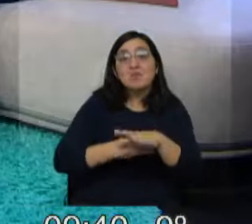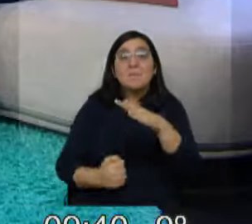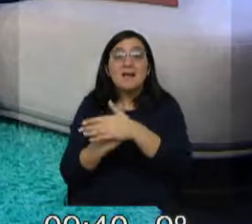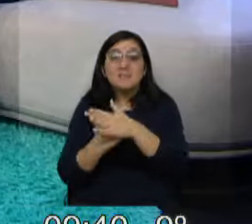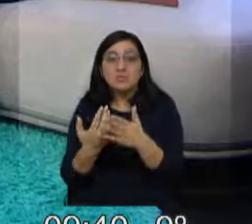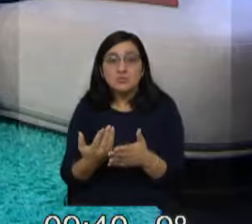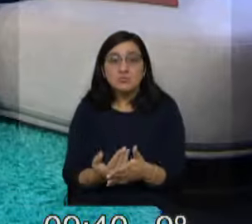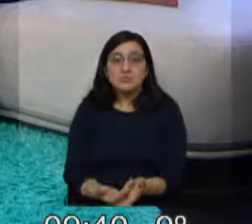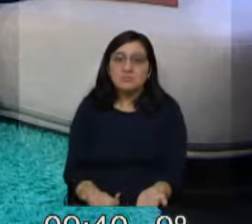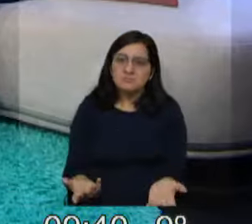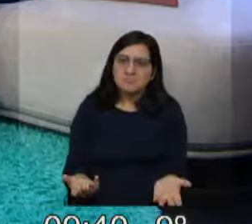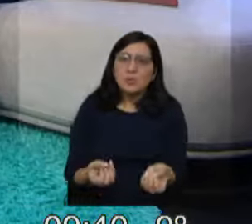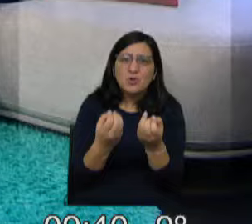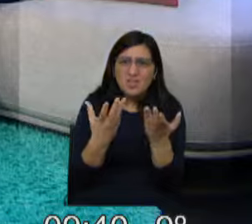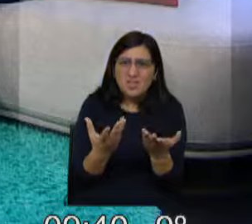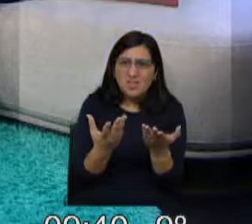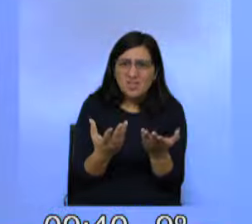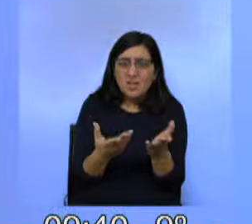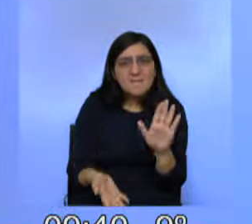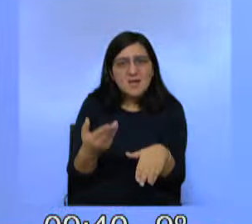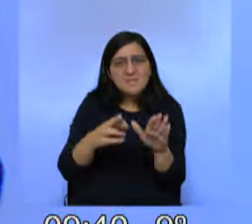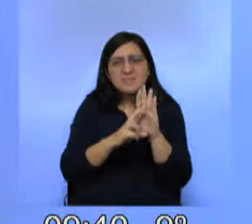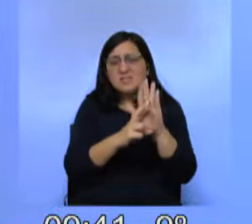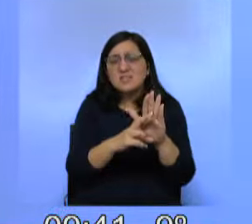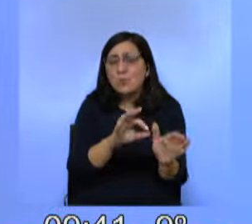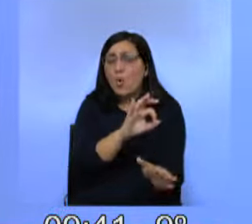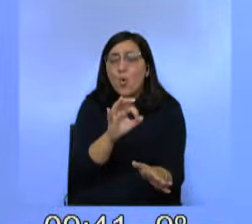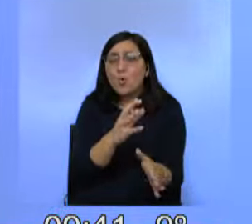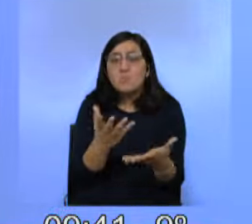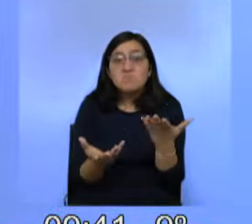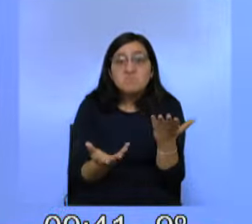Claro, pero... Es porque es más representativo, también son incógnitas. Es una linda tarea.